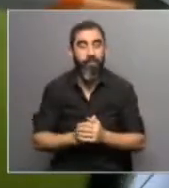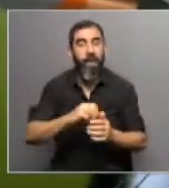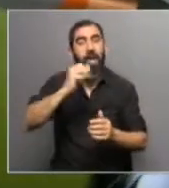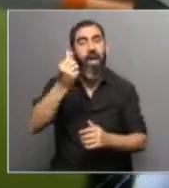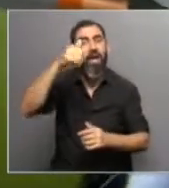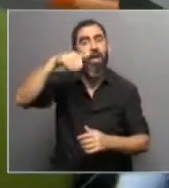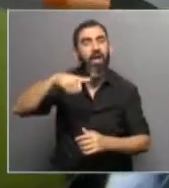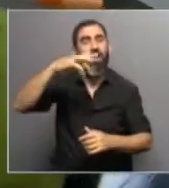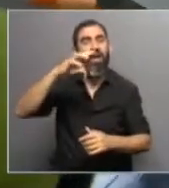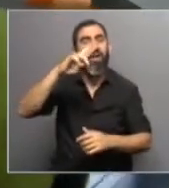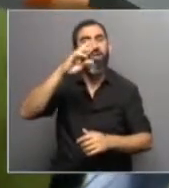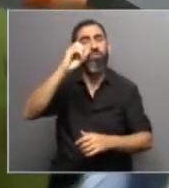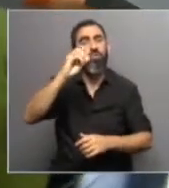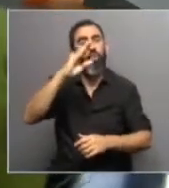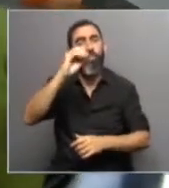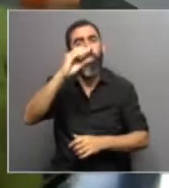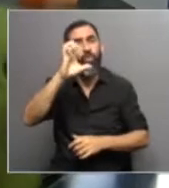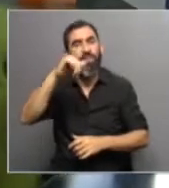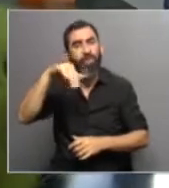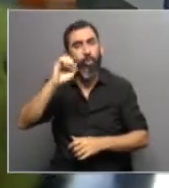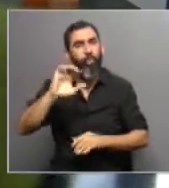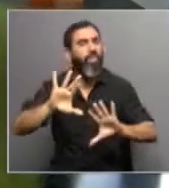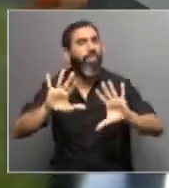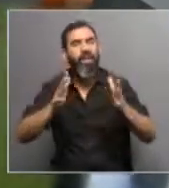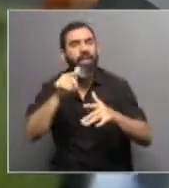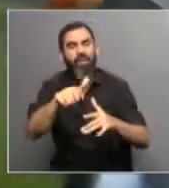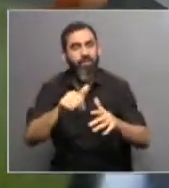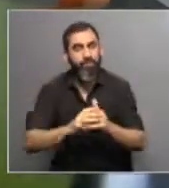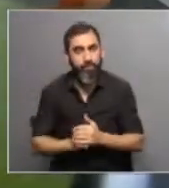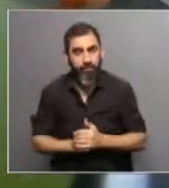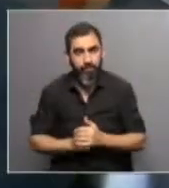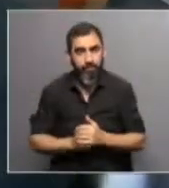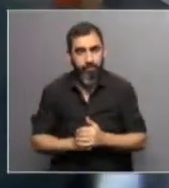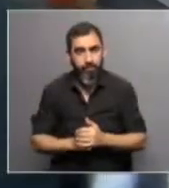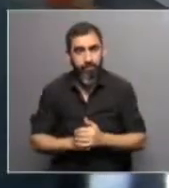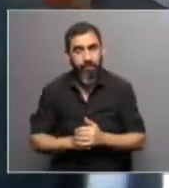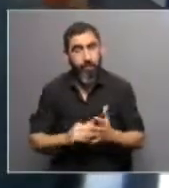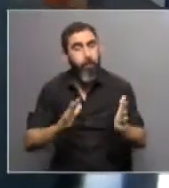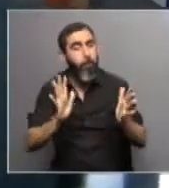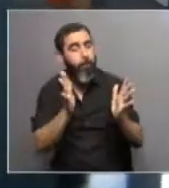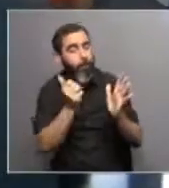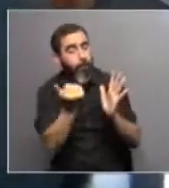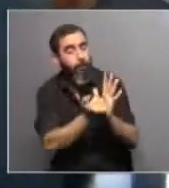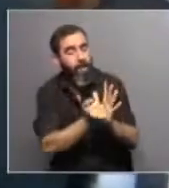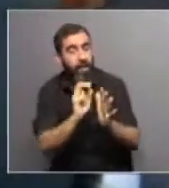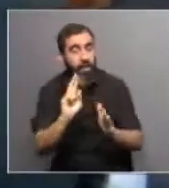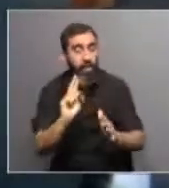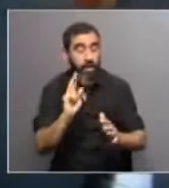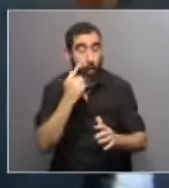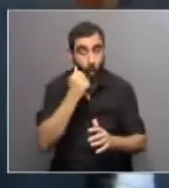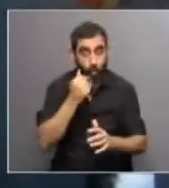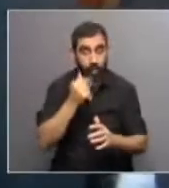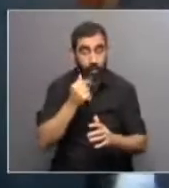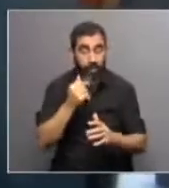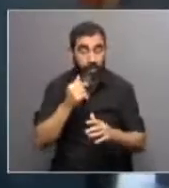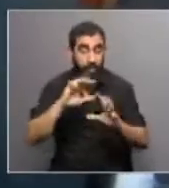que si bien es un concepto más amplio que incluye otro tipo de fenómenos, tal vez estemos más cerca de esto, ¿no? La huella del hombre sobre todo lo que pasa en el planeta. Sin lugar a